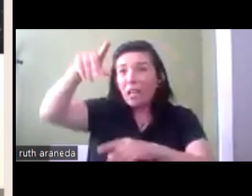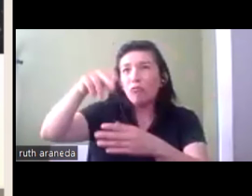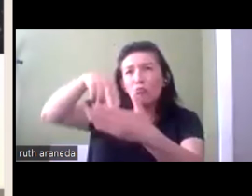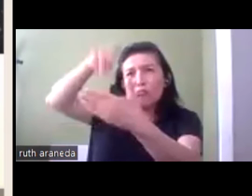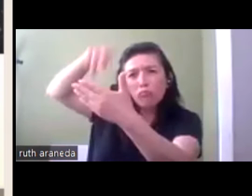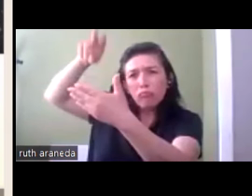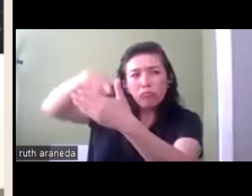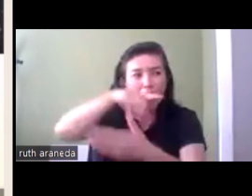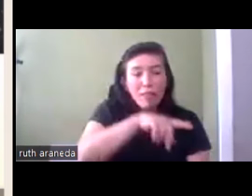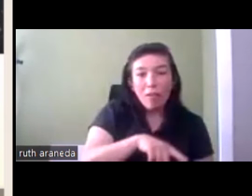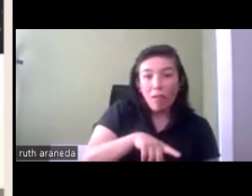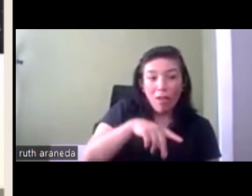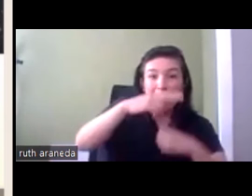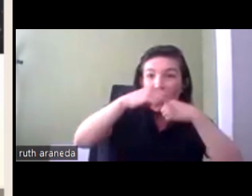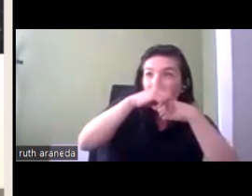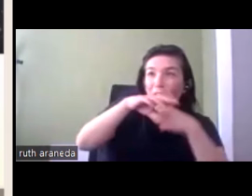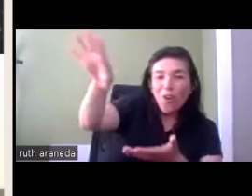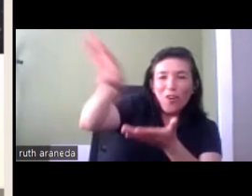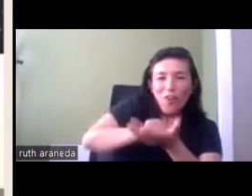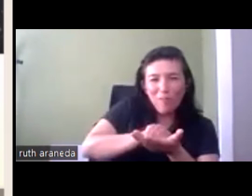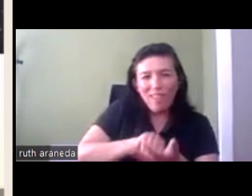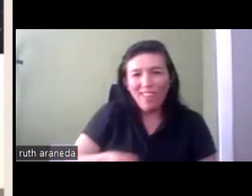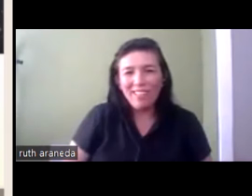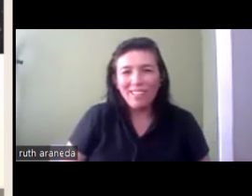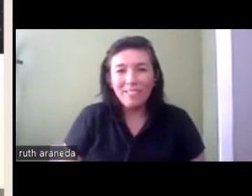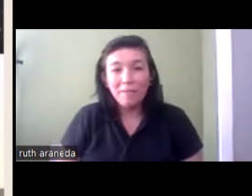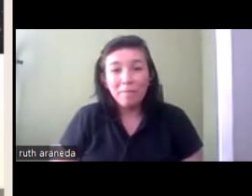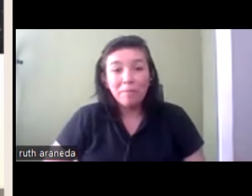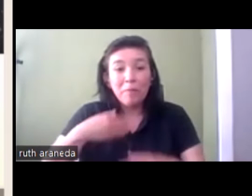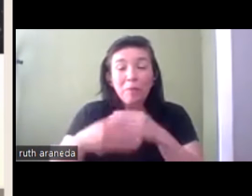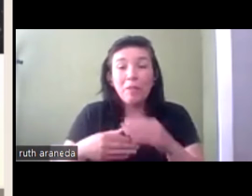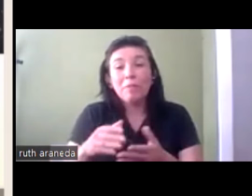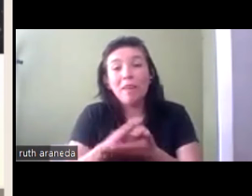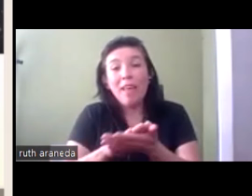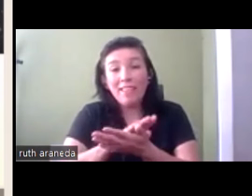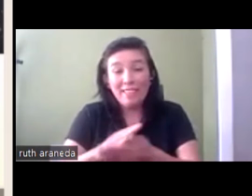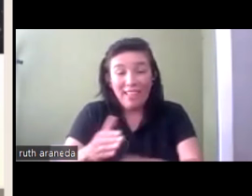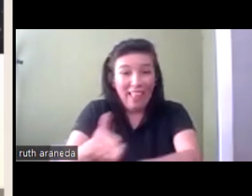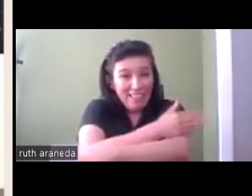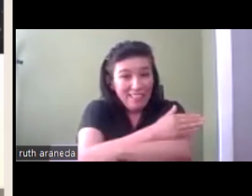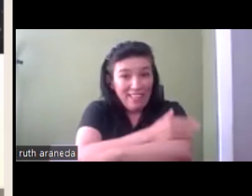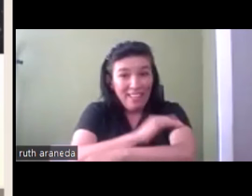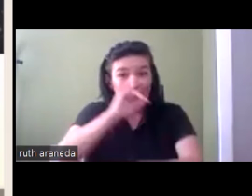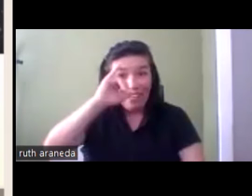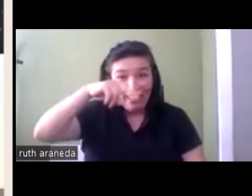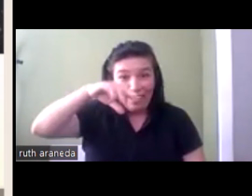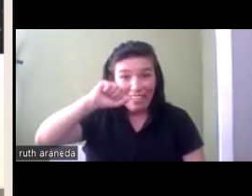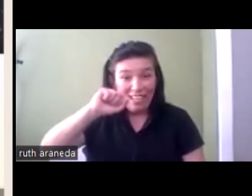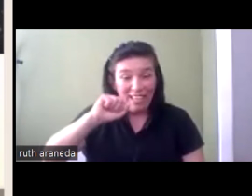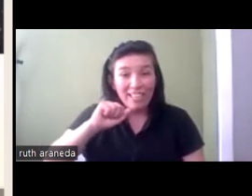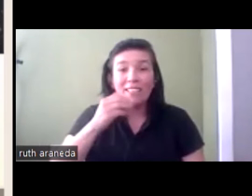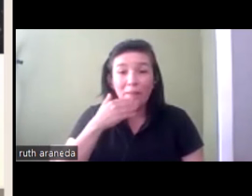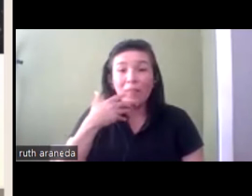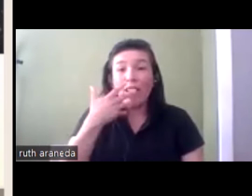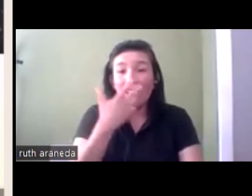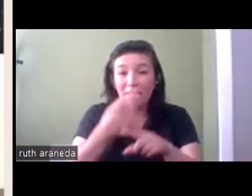Ahora bien, también cabe recalcar, tal como pasó en la etapa pre-incaica, que esta asimilación también tiene diferencias